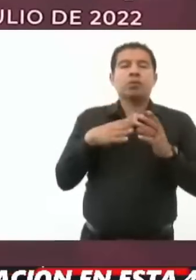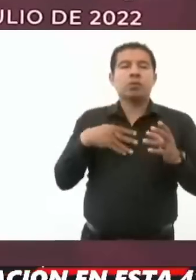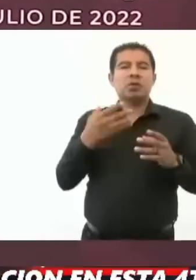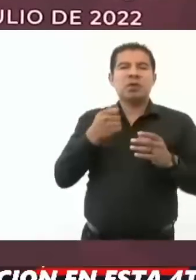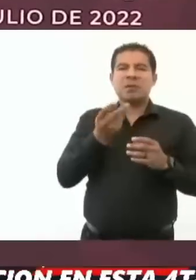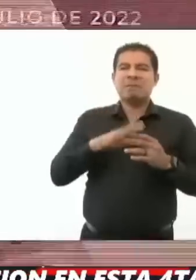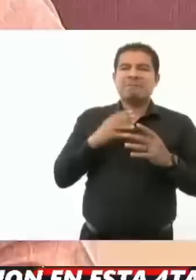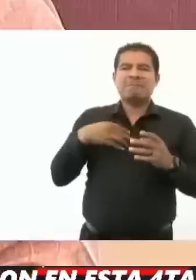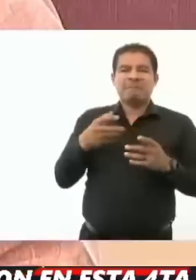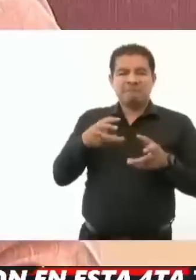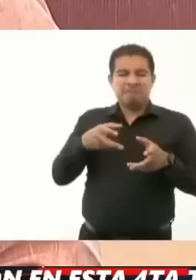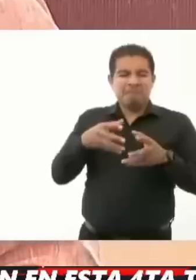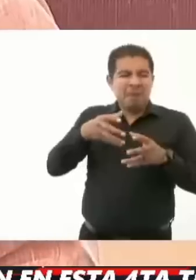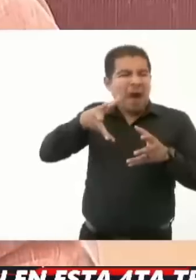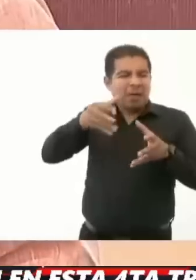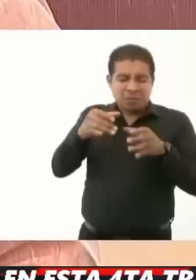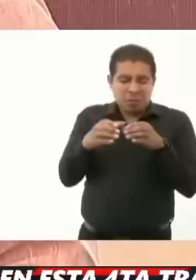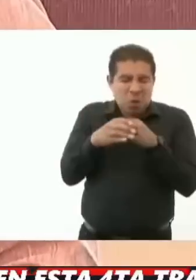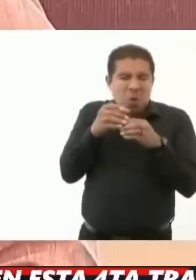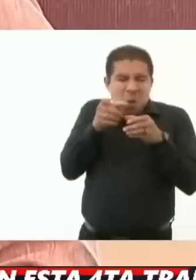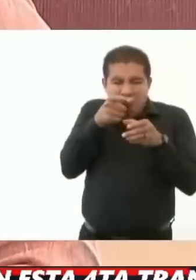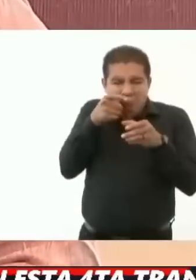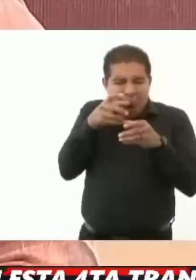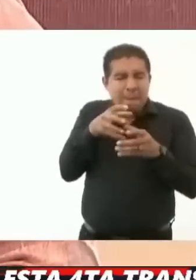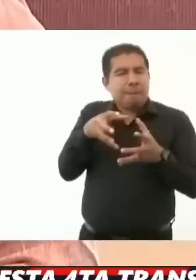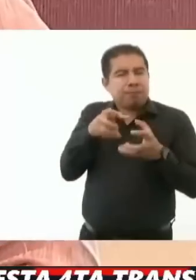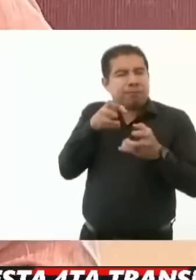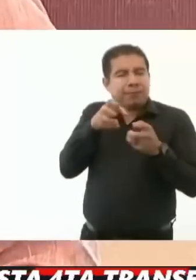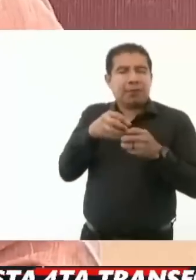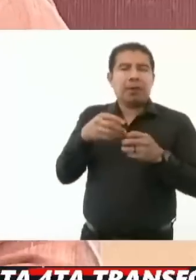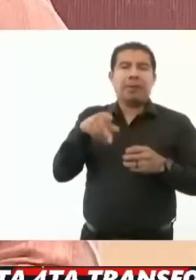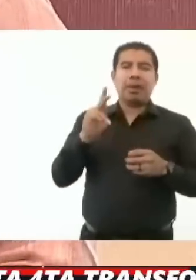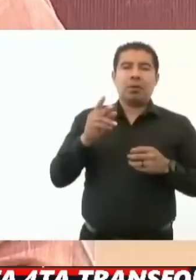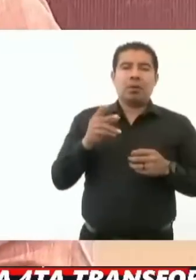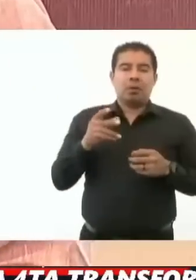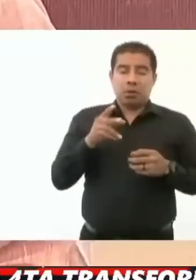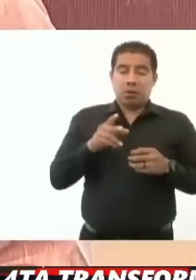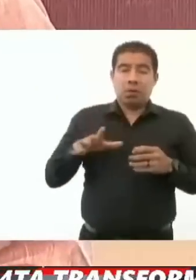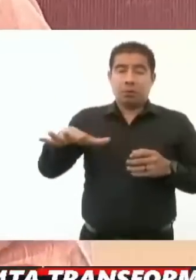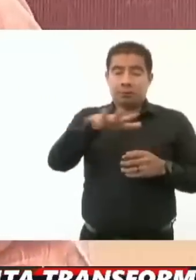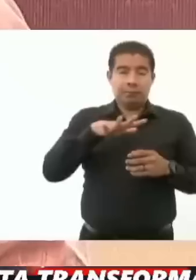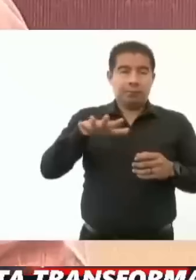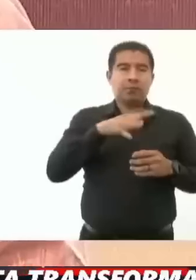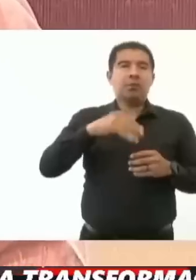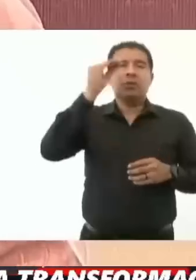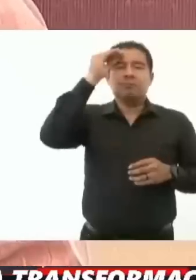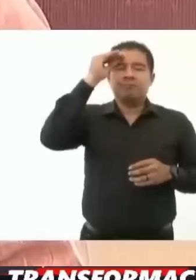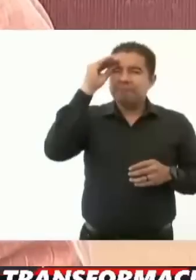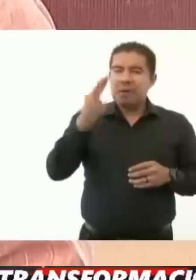rapaz. Y al pueblo lo tenían en el abandono. Solo cuando habían